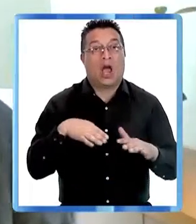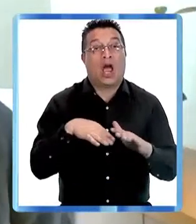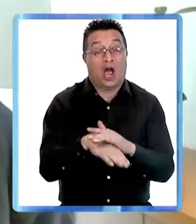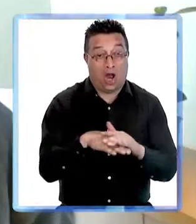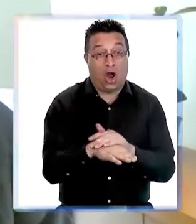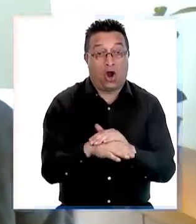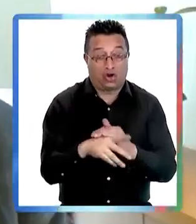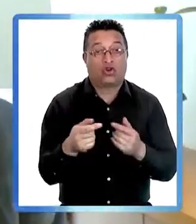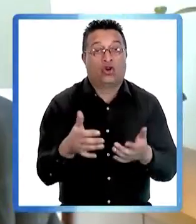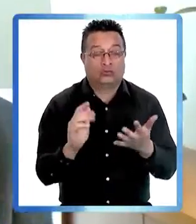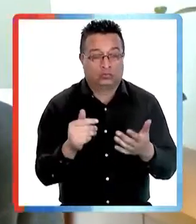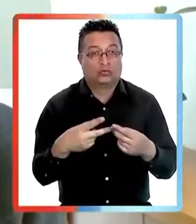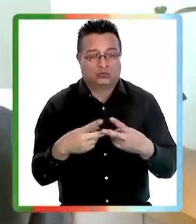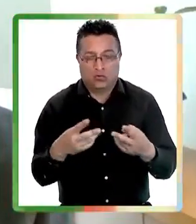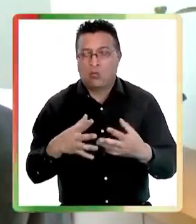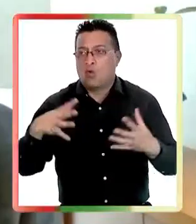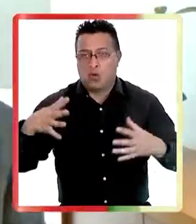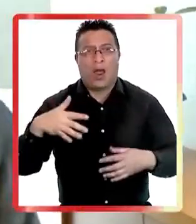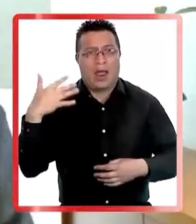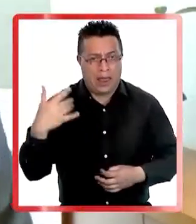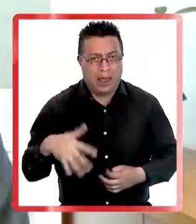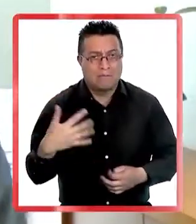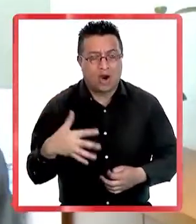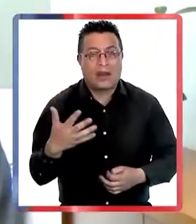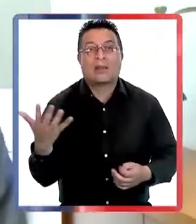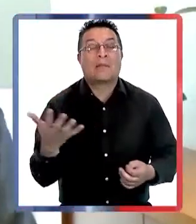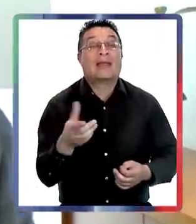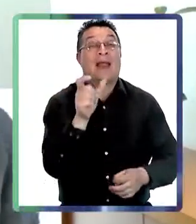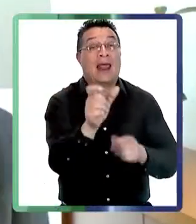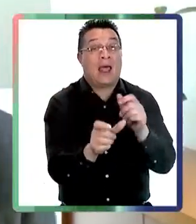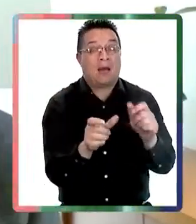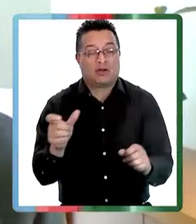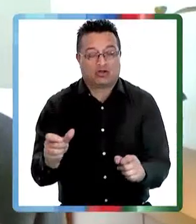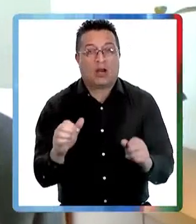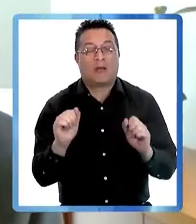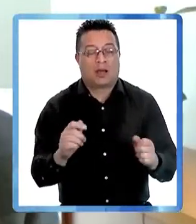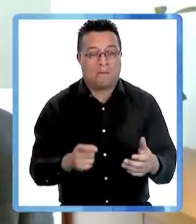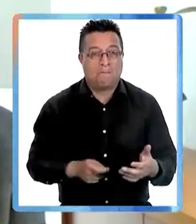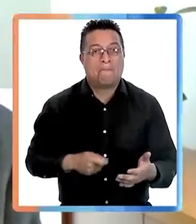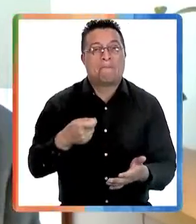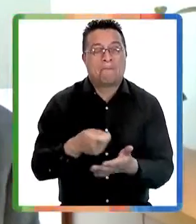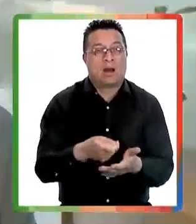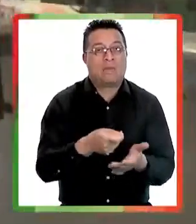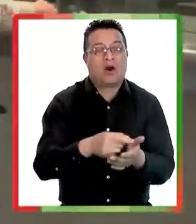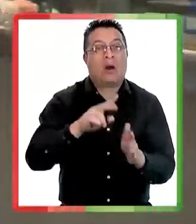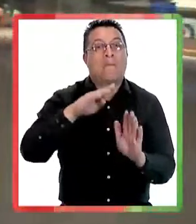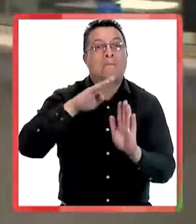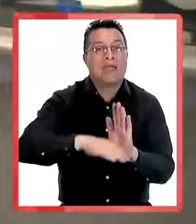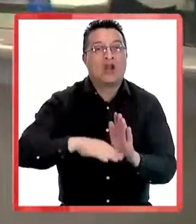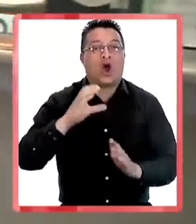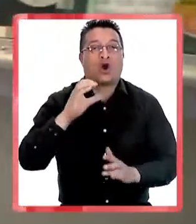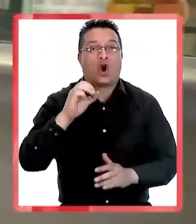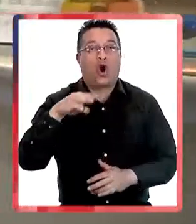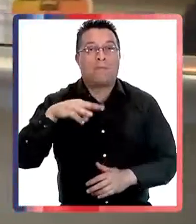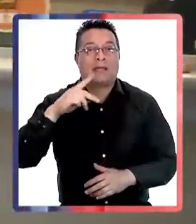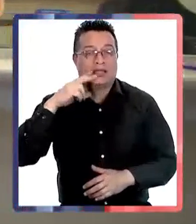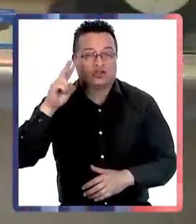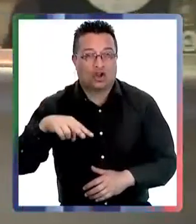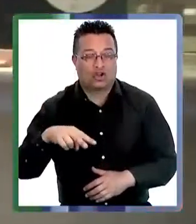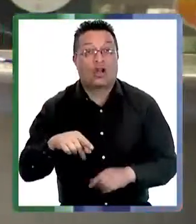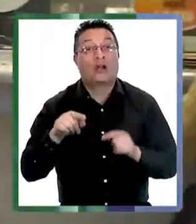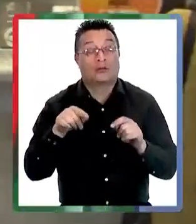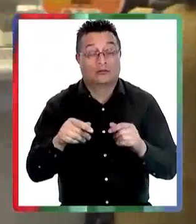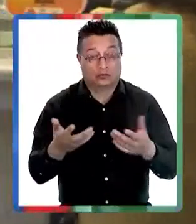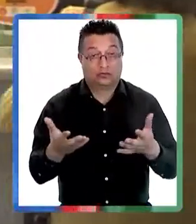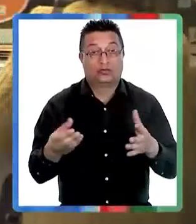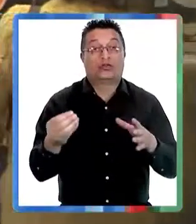ahorro, generar un espacio muy relevante para que las personas terminen pagando menos comisiones. Eso, junto